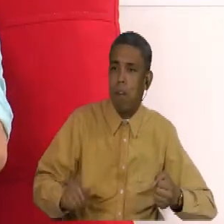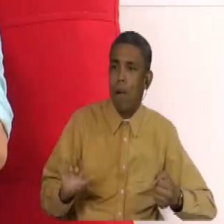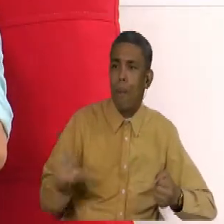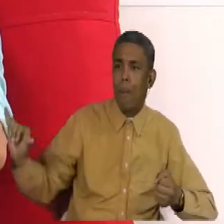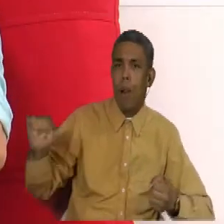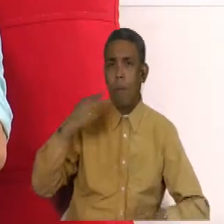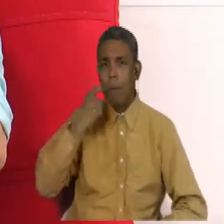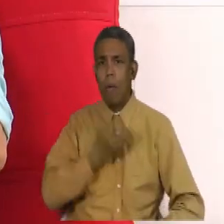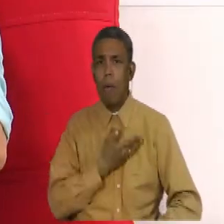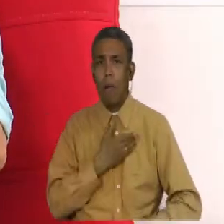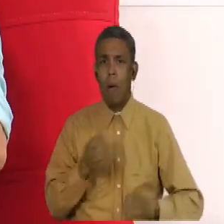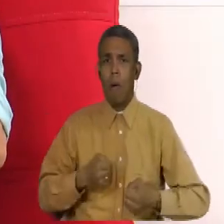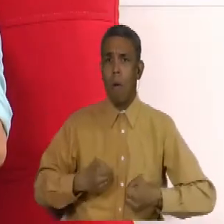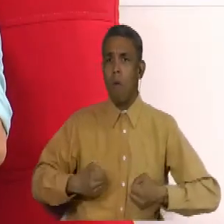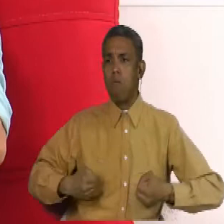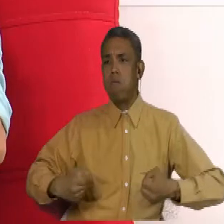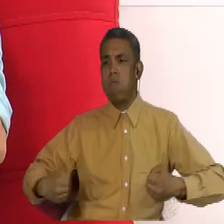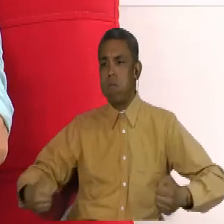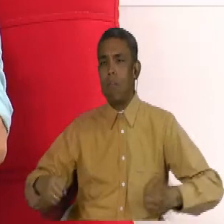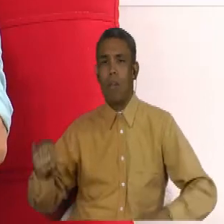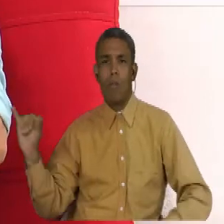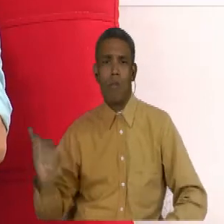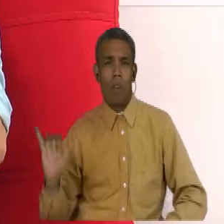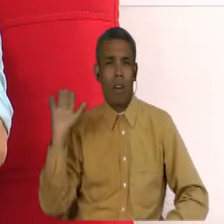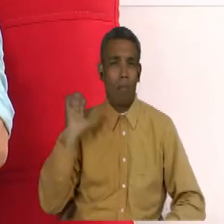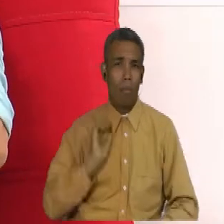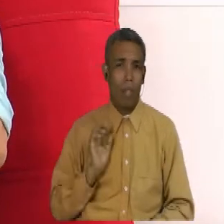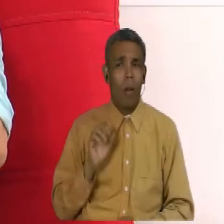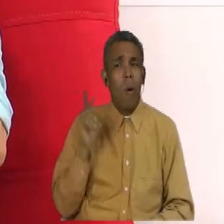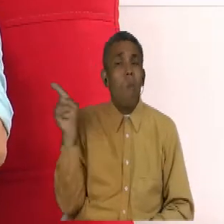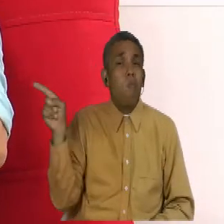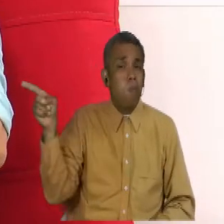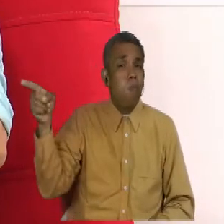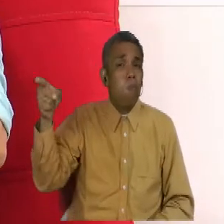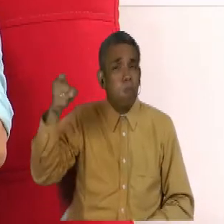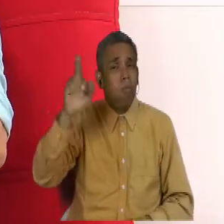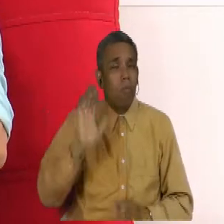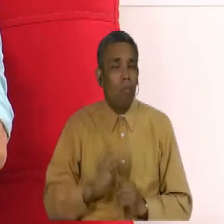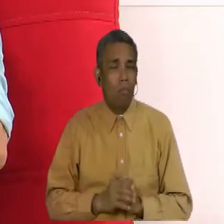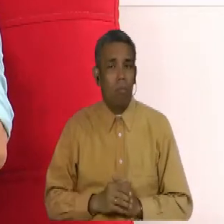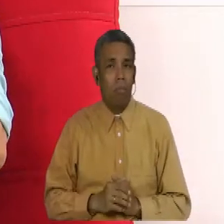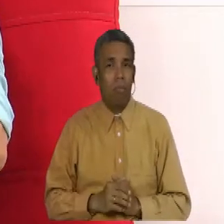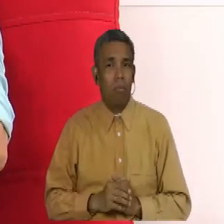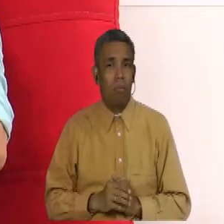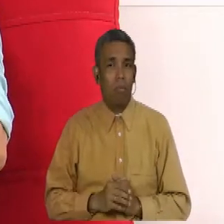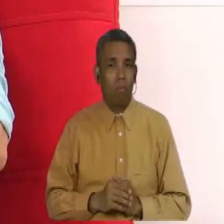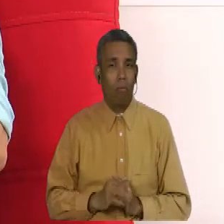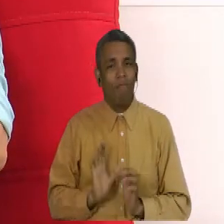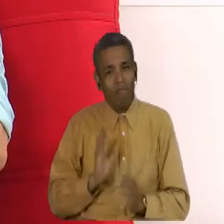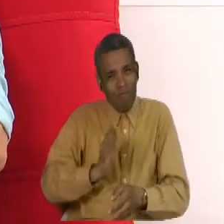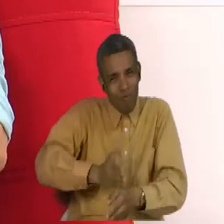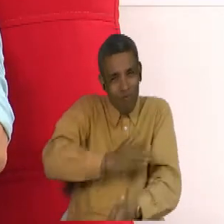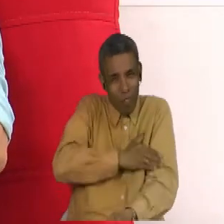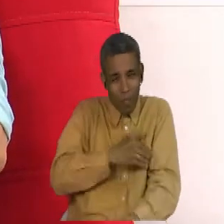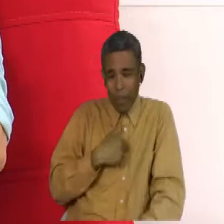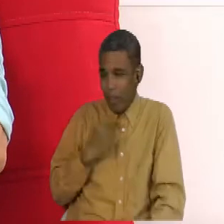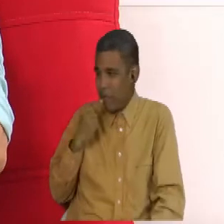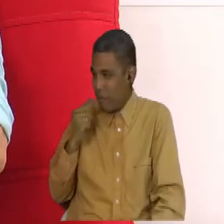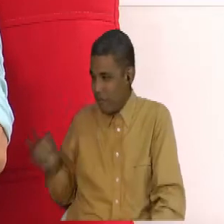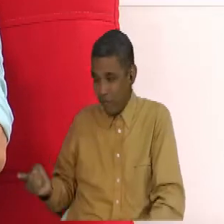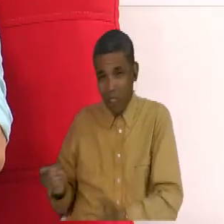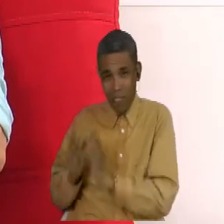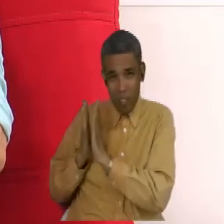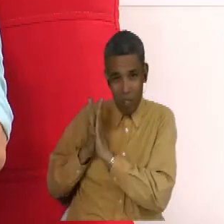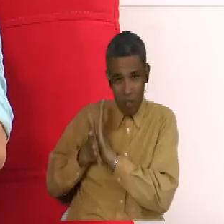también muy gordos. Pero como lo que te decía al principio, pues depende mucho del estilo de vida de